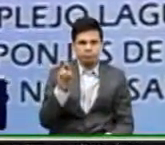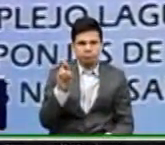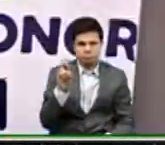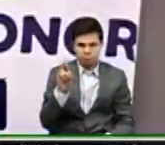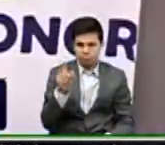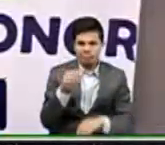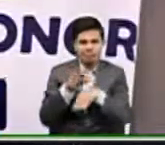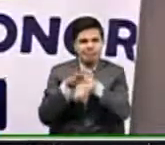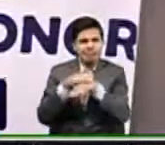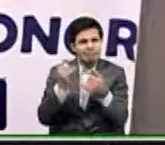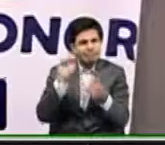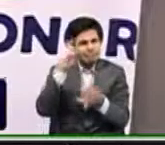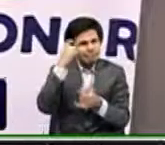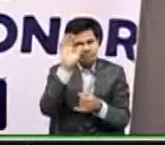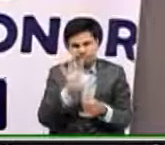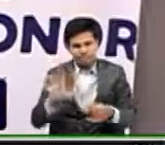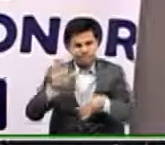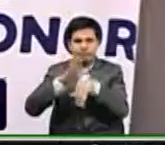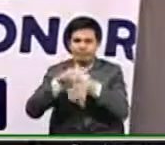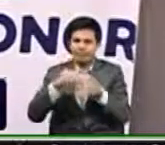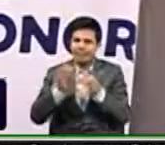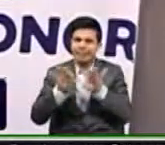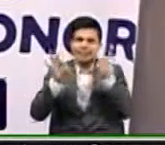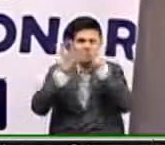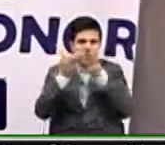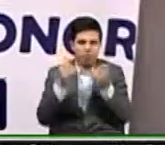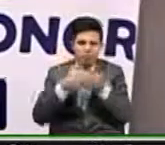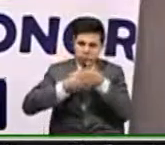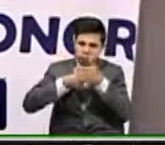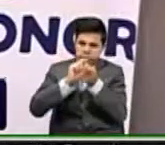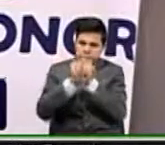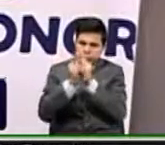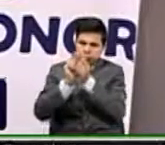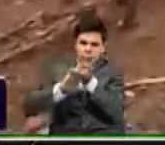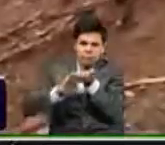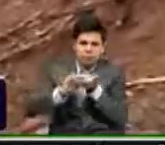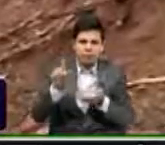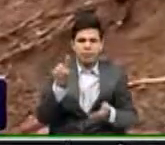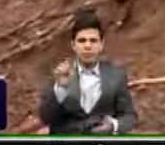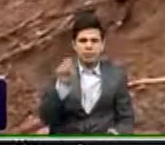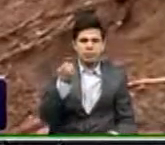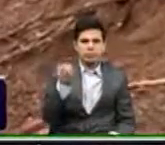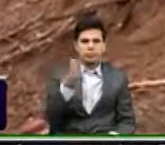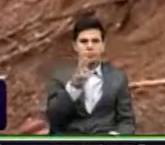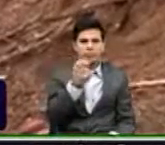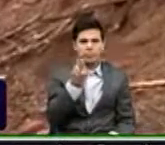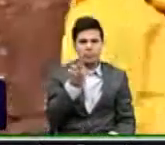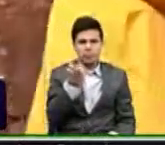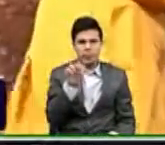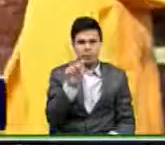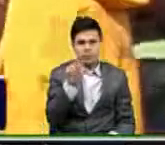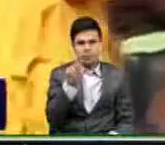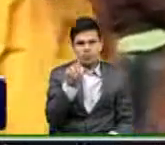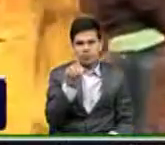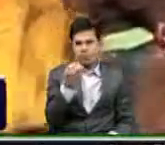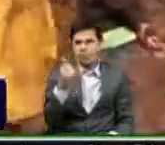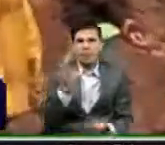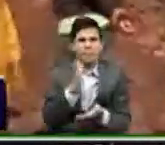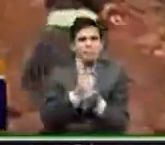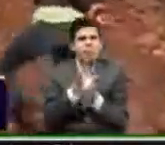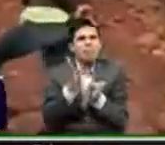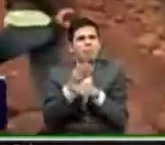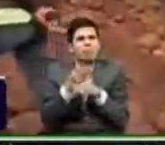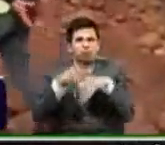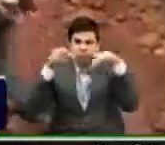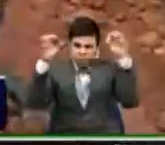al gobierno departamental y trata sobre la reubicación de san bernardo debata este corregimiento que ha sido afectado en las últimas semanas por la